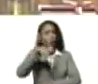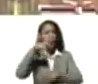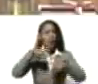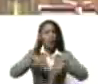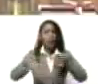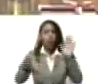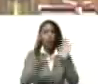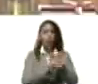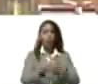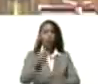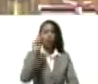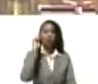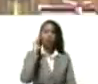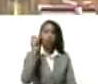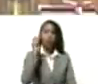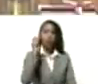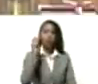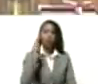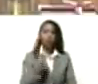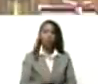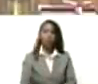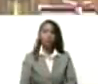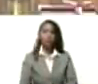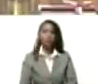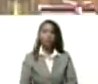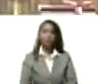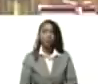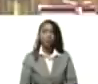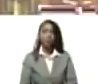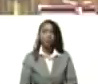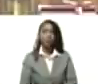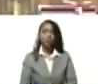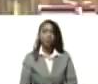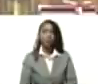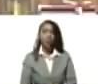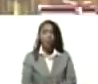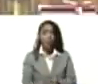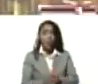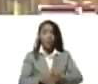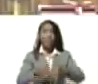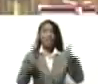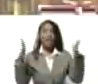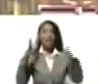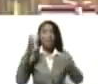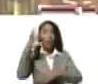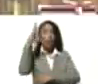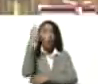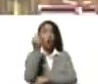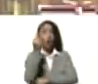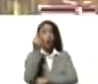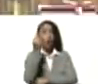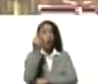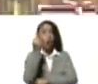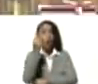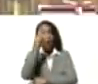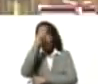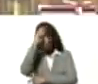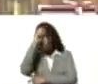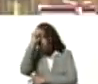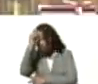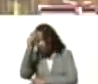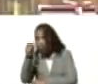su cooperación su apoyo solidario hubiera sido imposible traer las